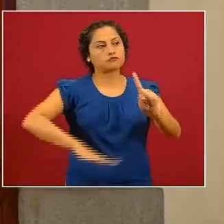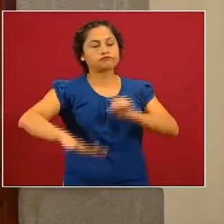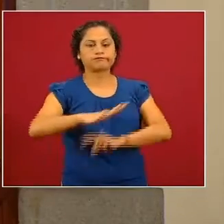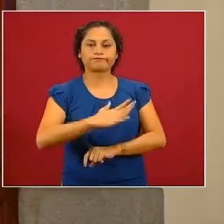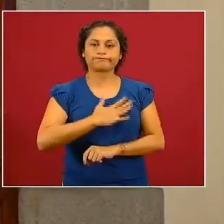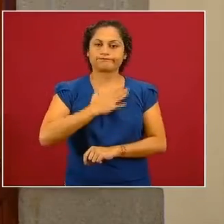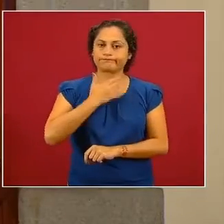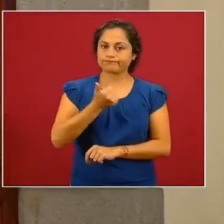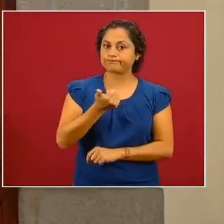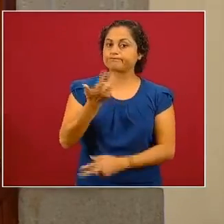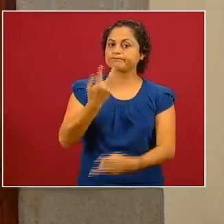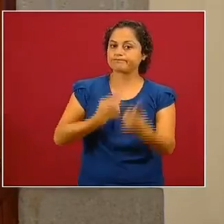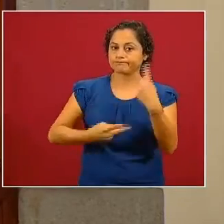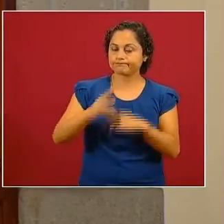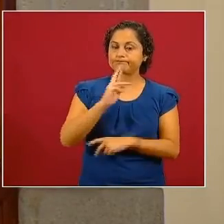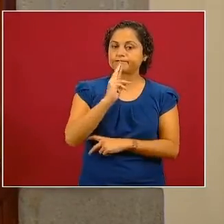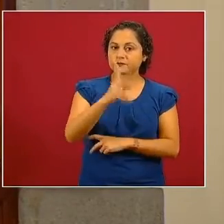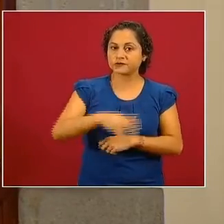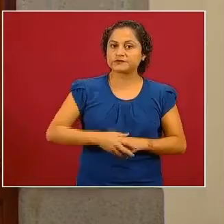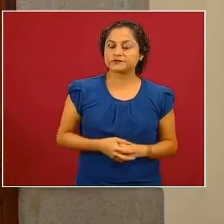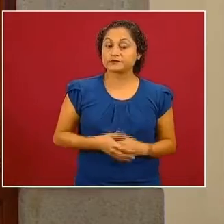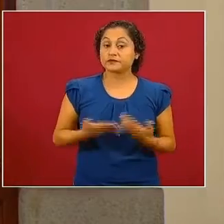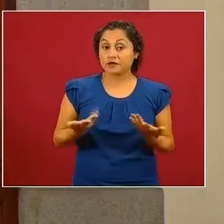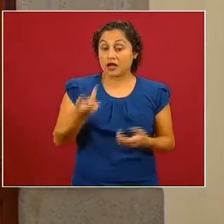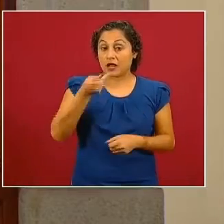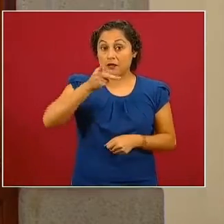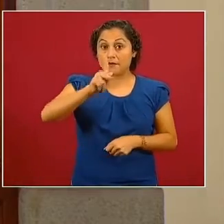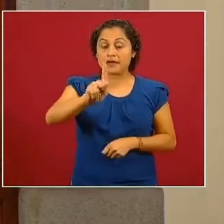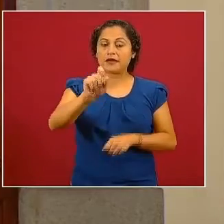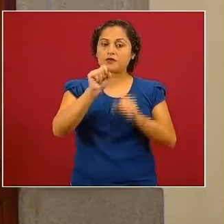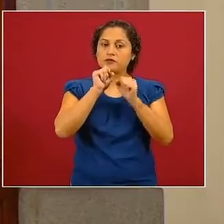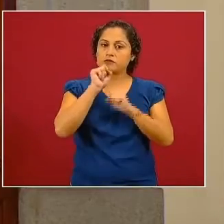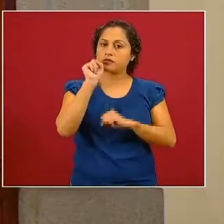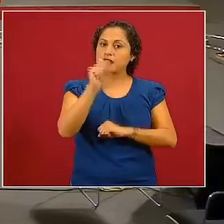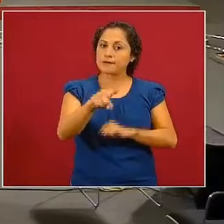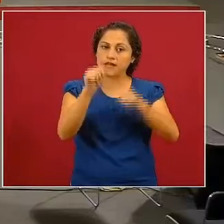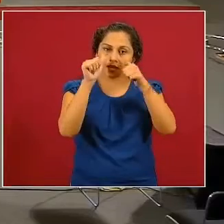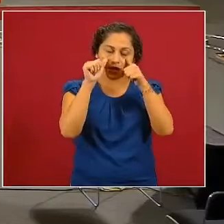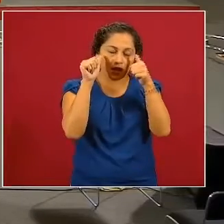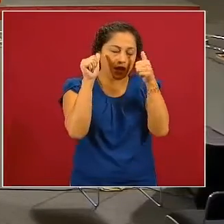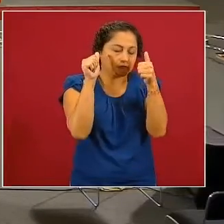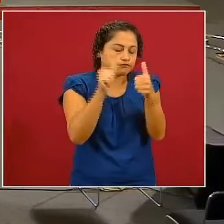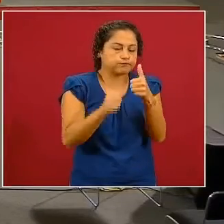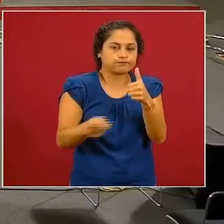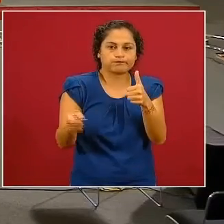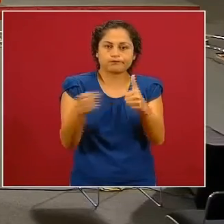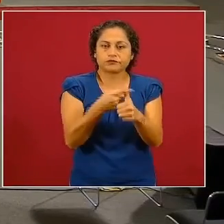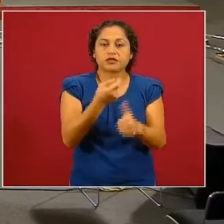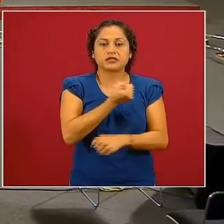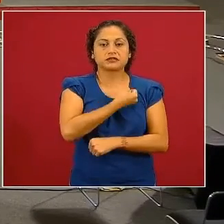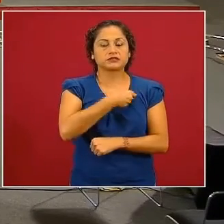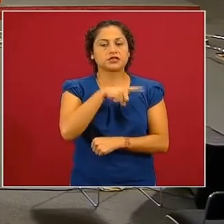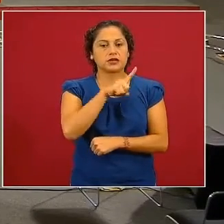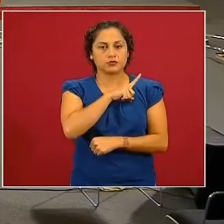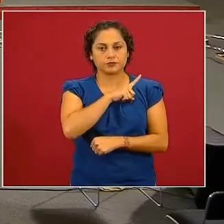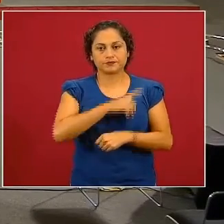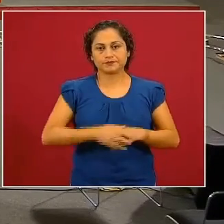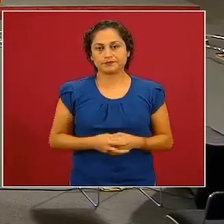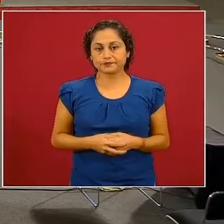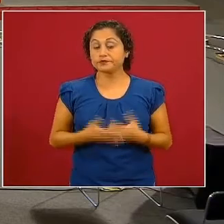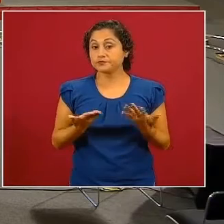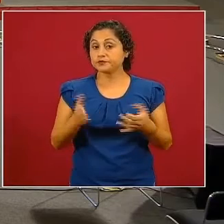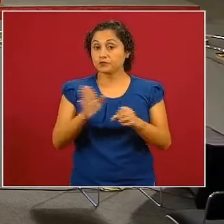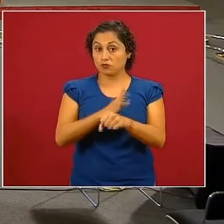y lógicamente sin dejar de lado y siempre priorizando que la salud es lo más importante. Por eso